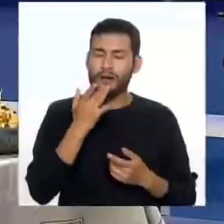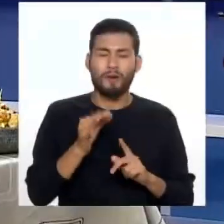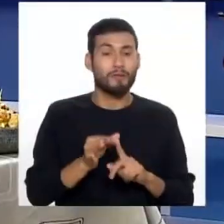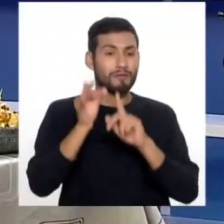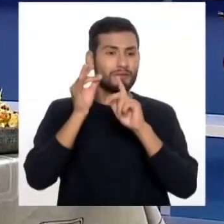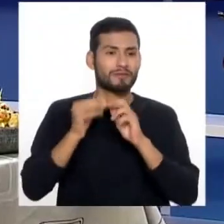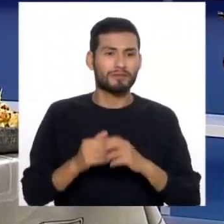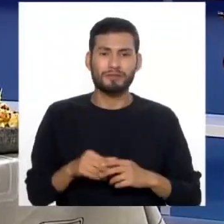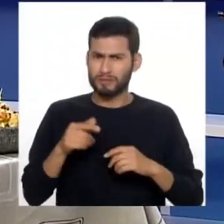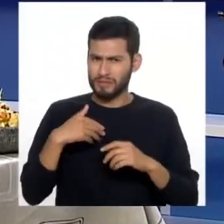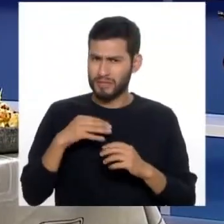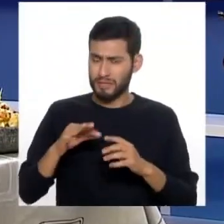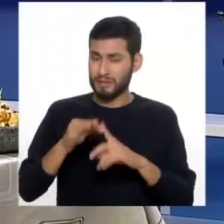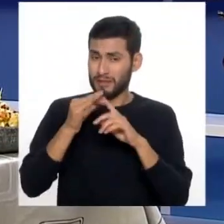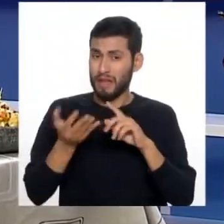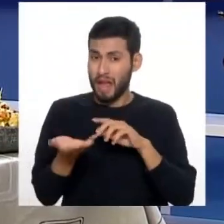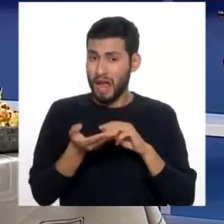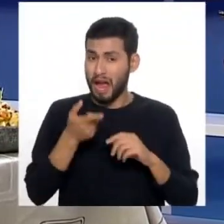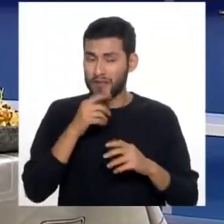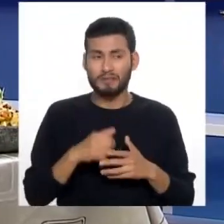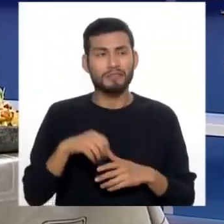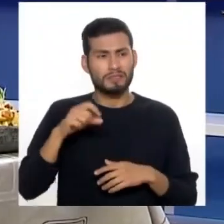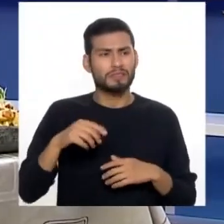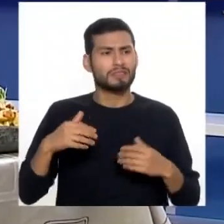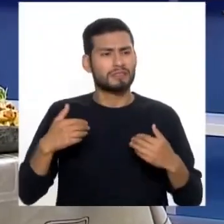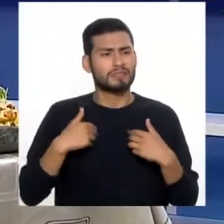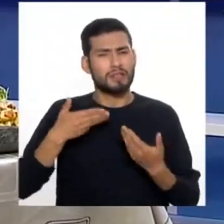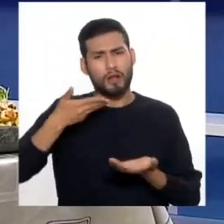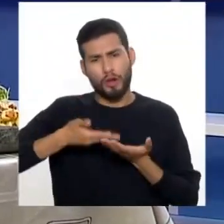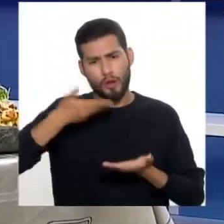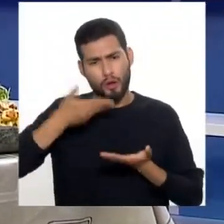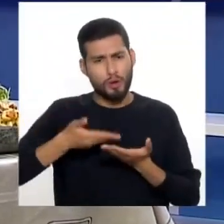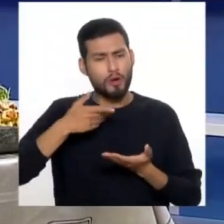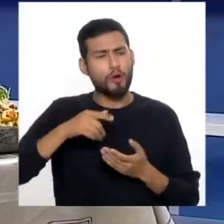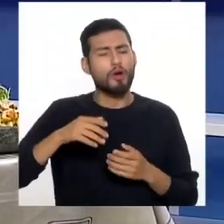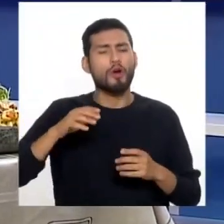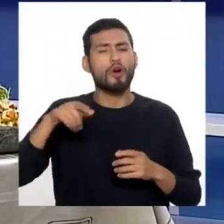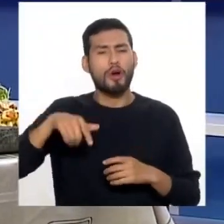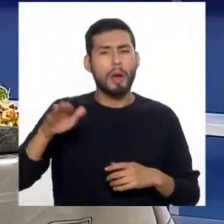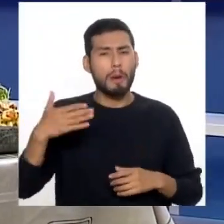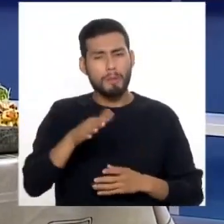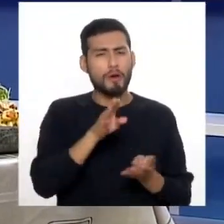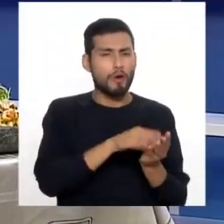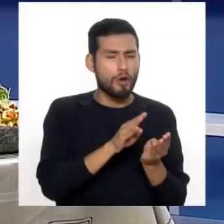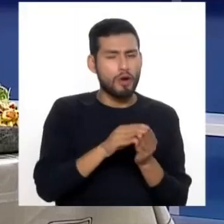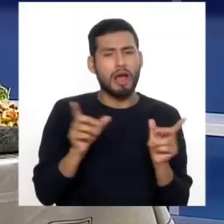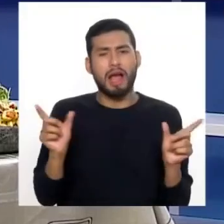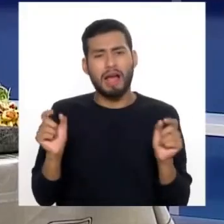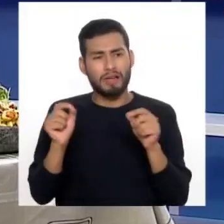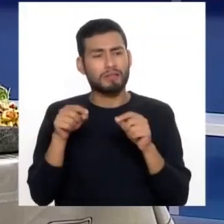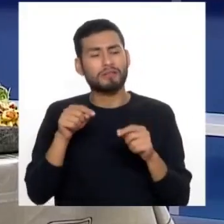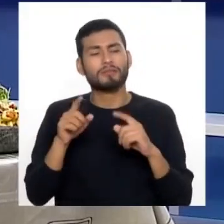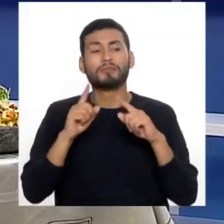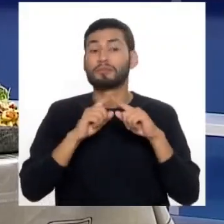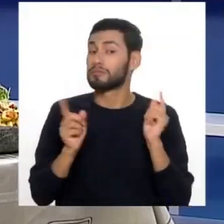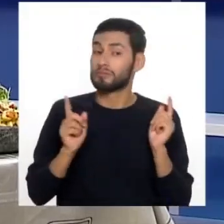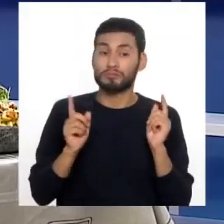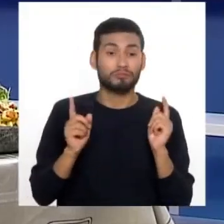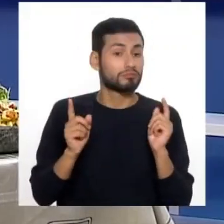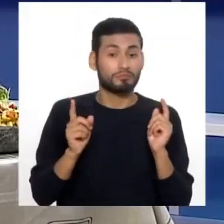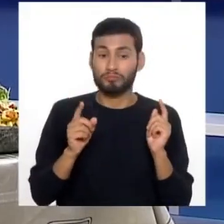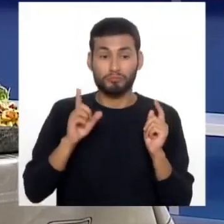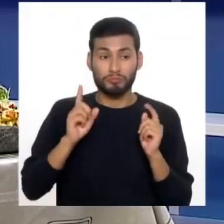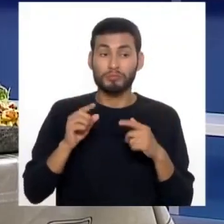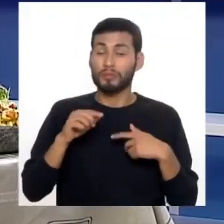Muy peculiar. ¿Y tiene un caldo especial? Tenemos un fondo de pescado, choros, cangrejo, que lo hace con, pero que no